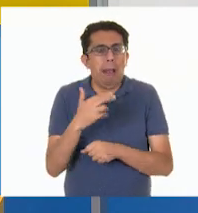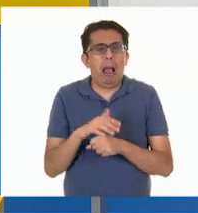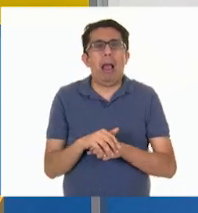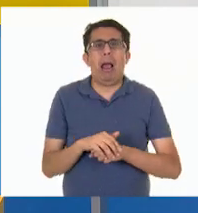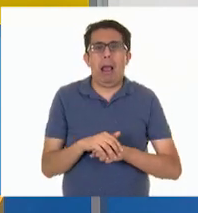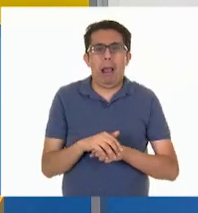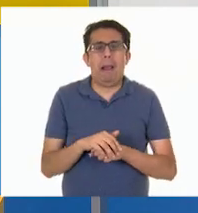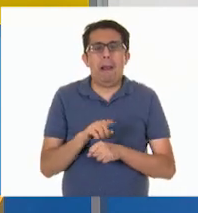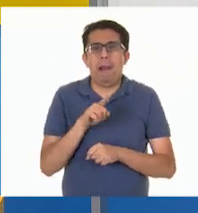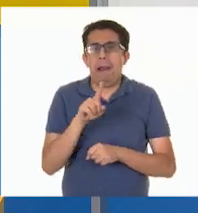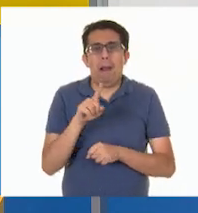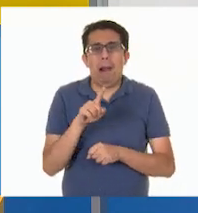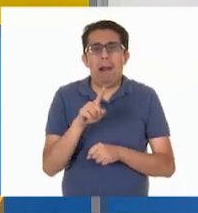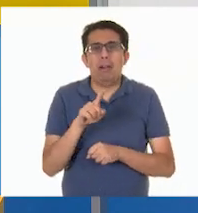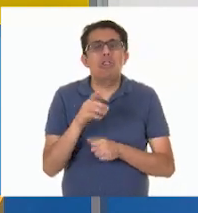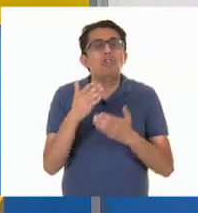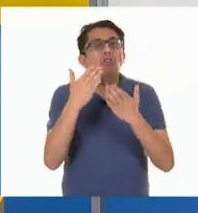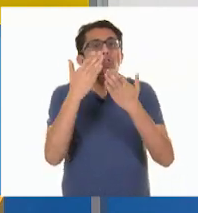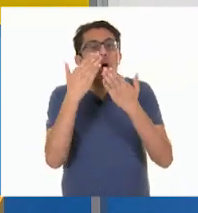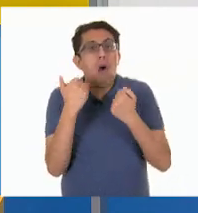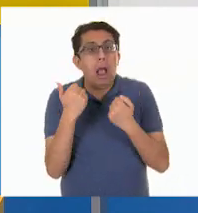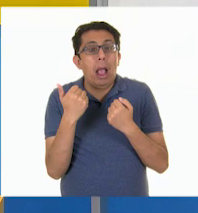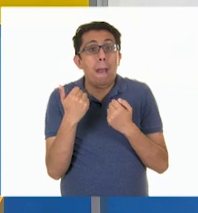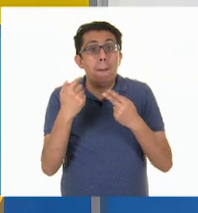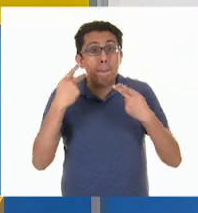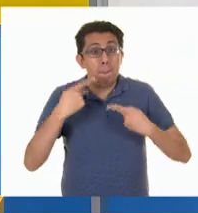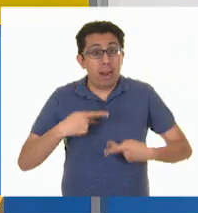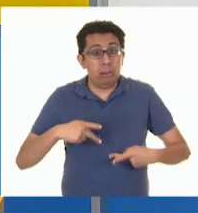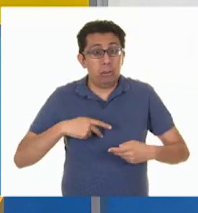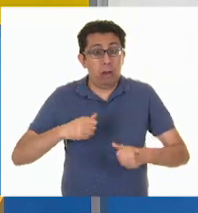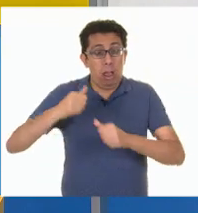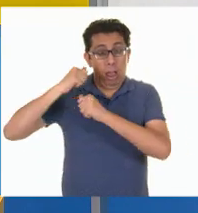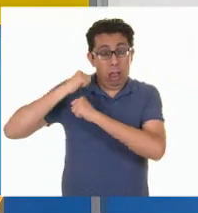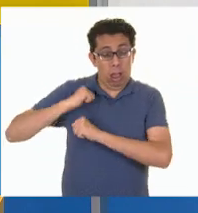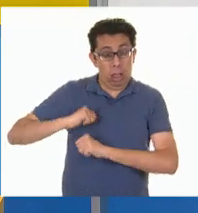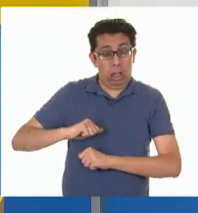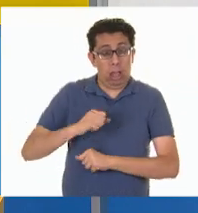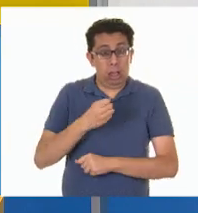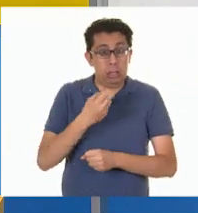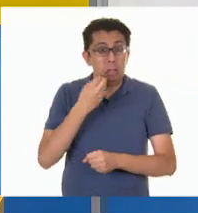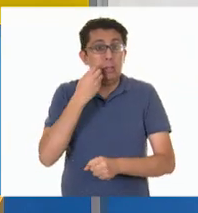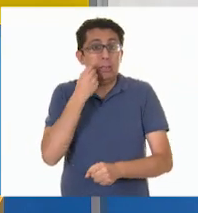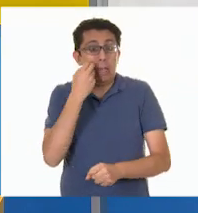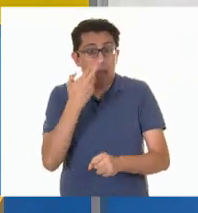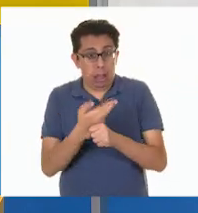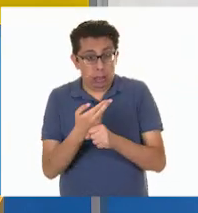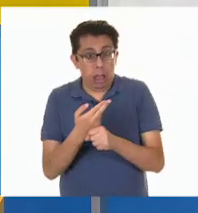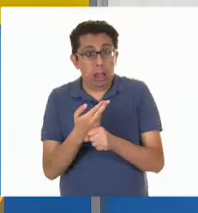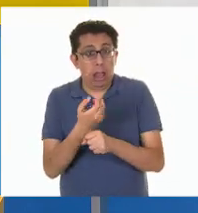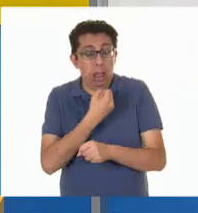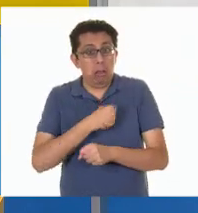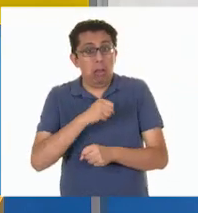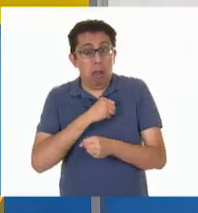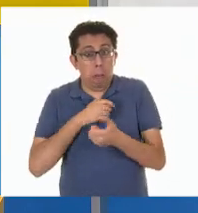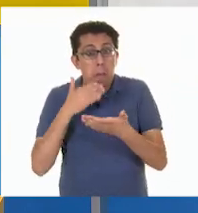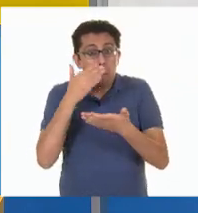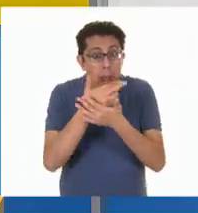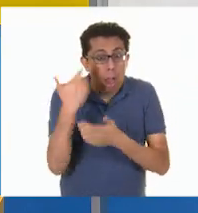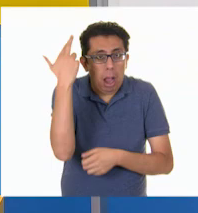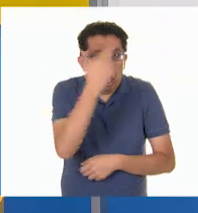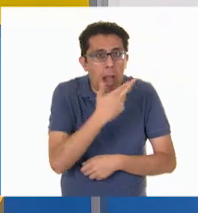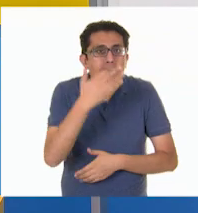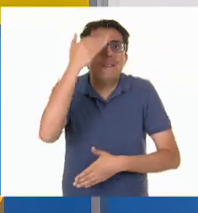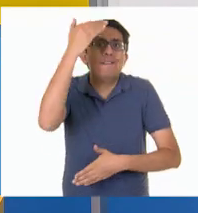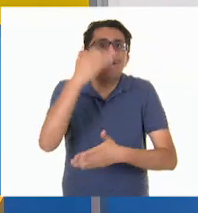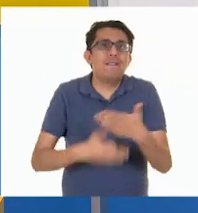debería, al no presentarse un funcionario de la Secretaría de Salud e identificarse como debe. Así que ni siquiera se verificó si